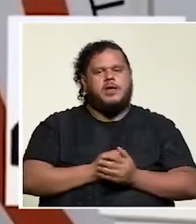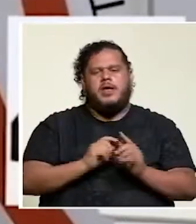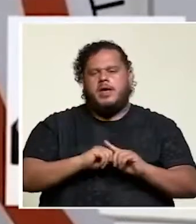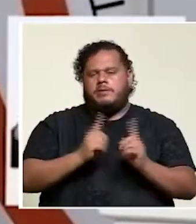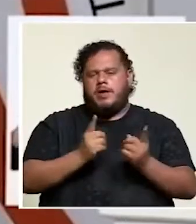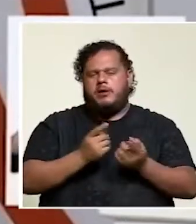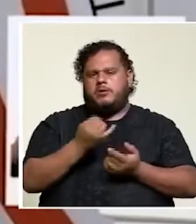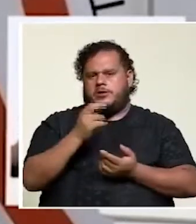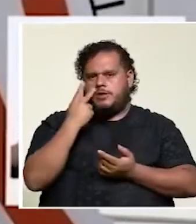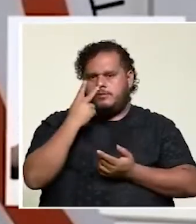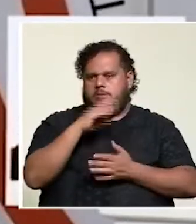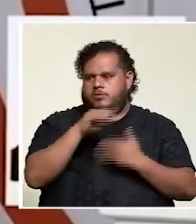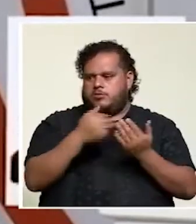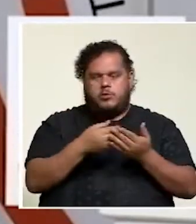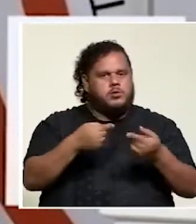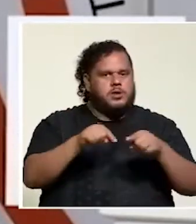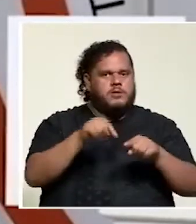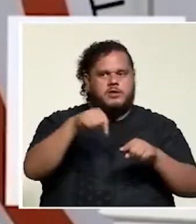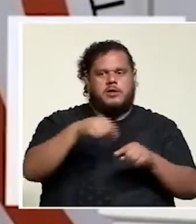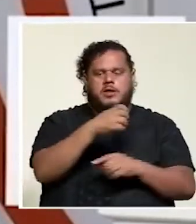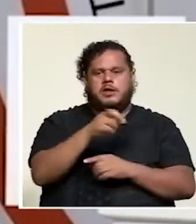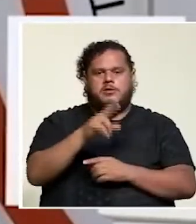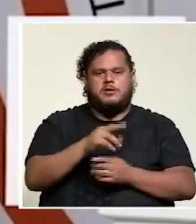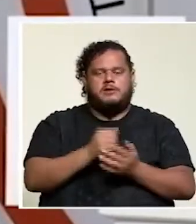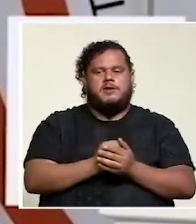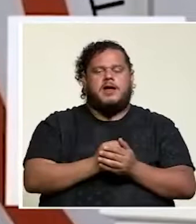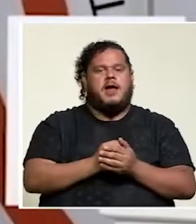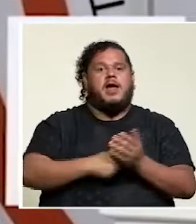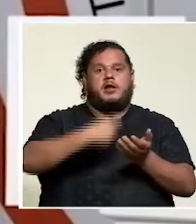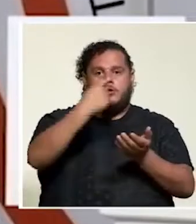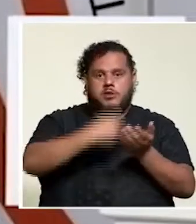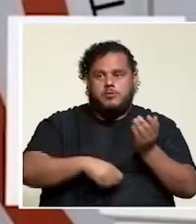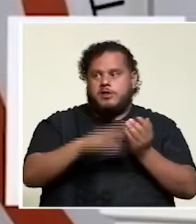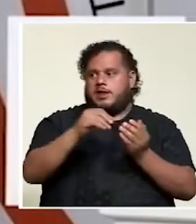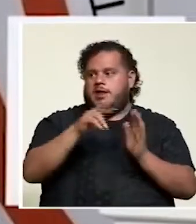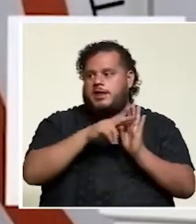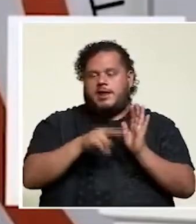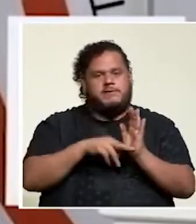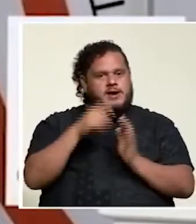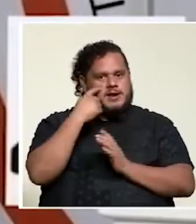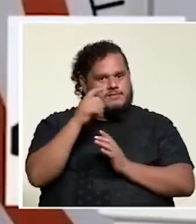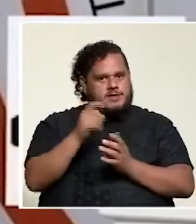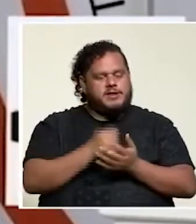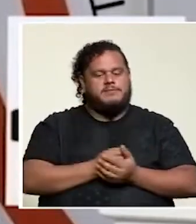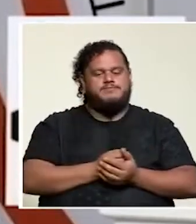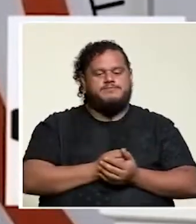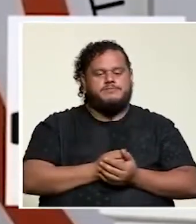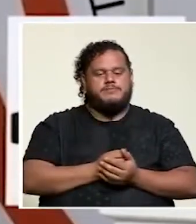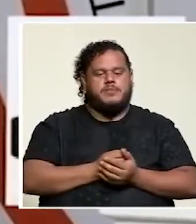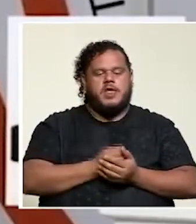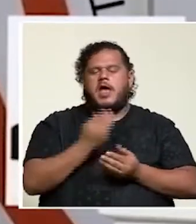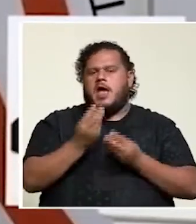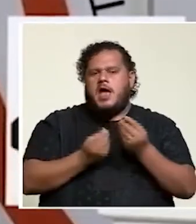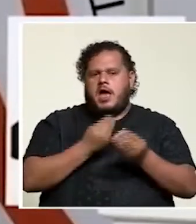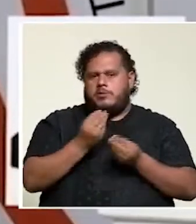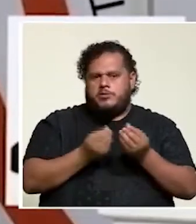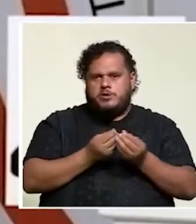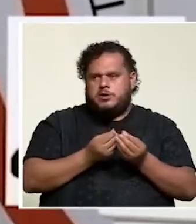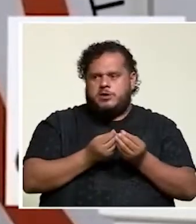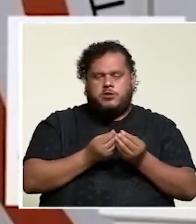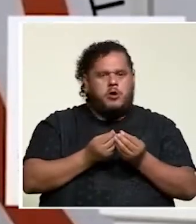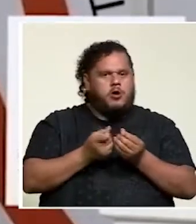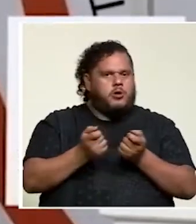Pero si vemos lo que ha ocurrido en Costa Rica, los impuestos y la regla fiscal ha producido lo